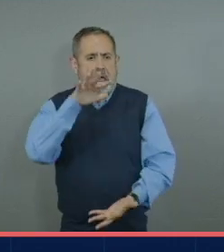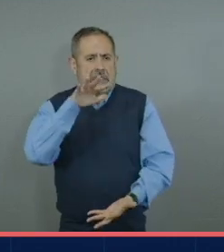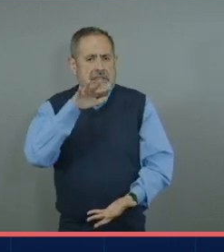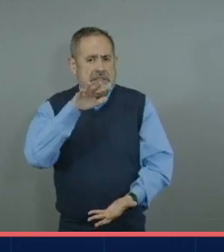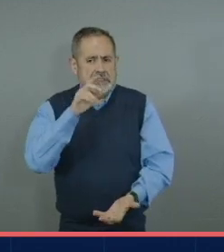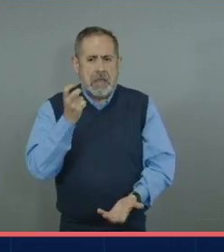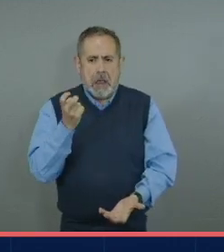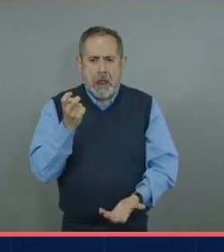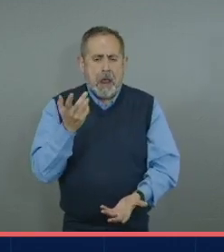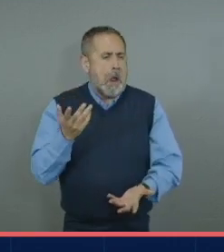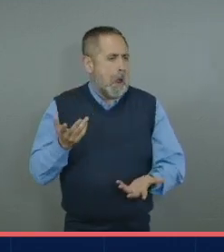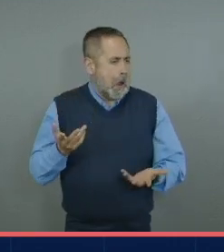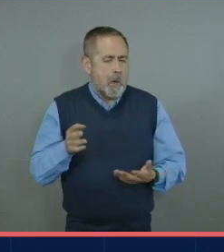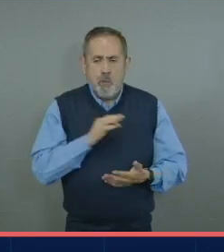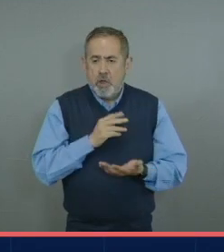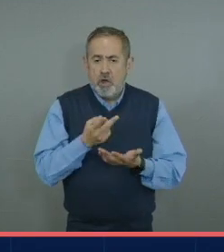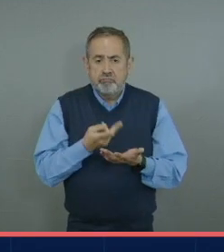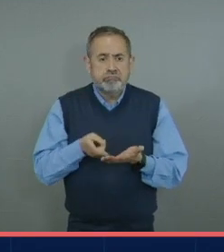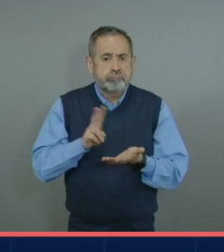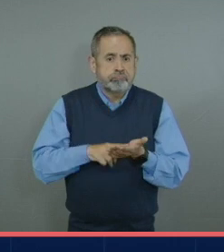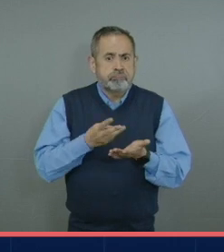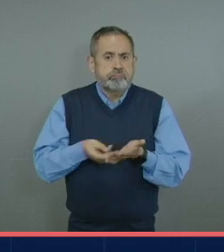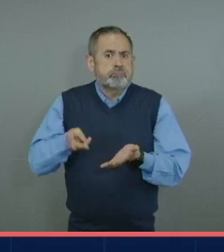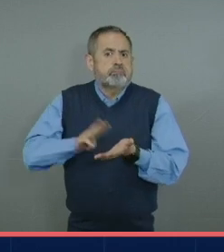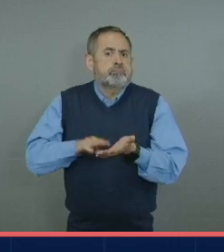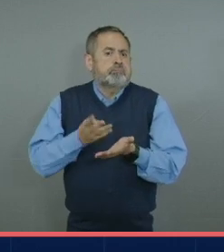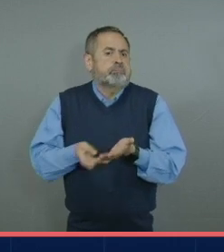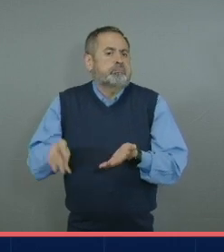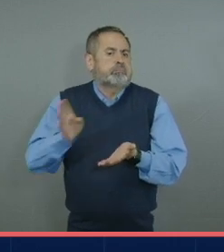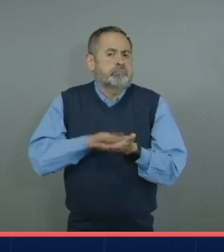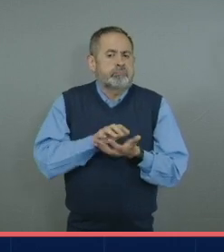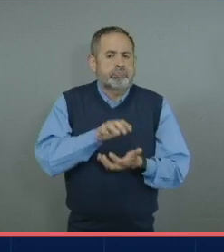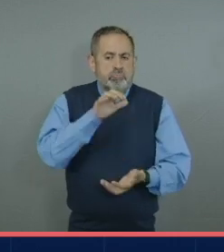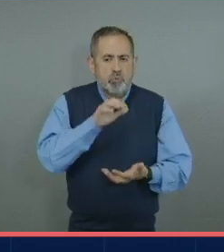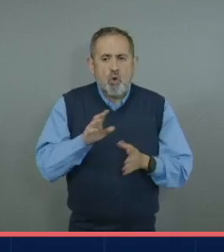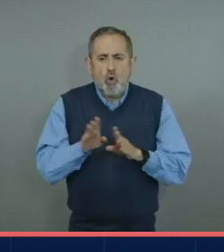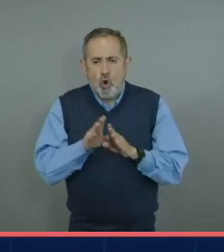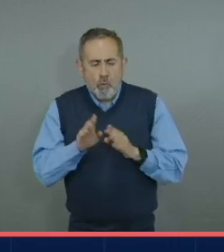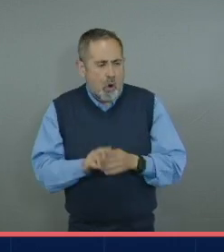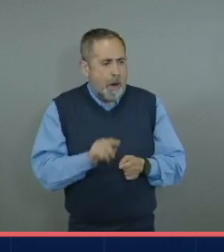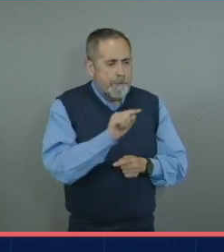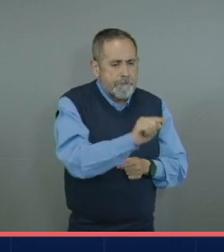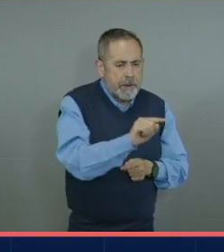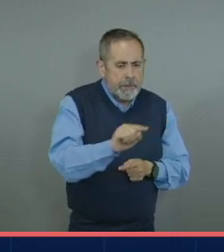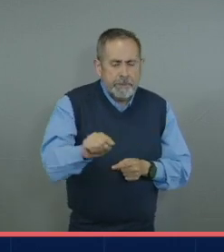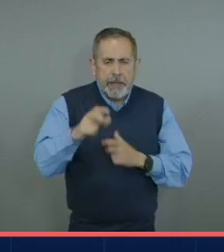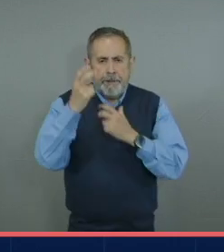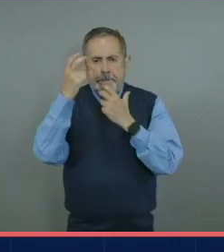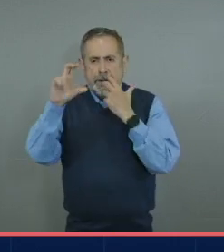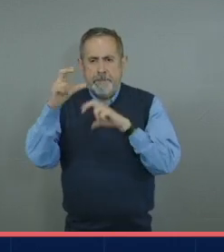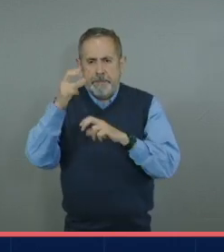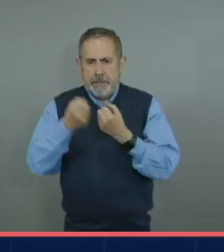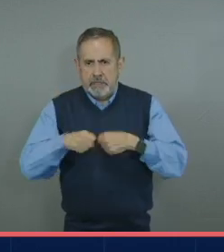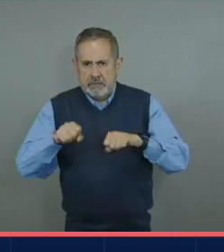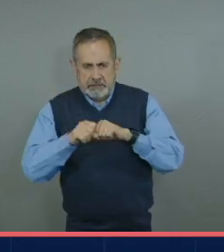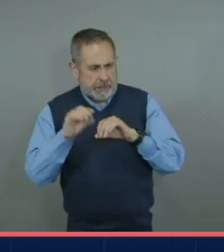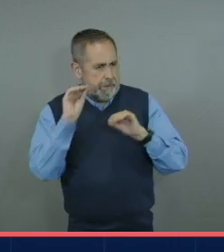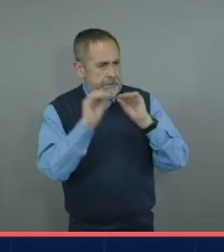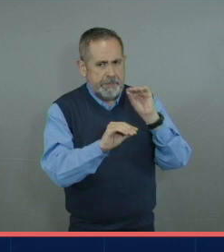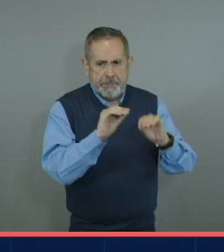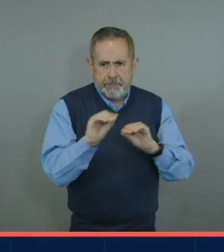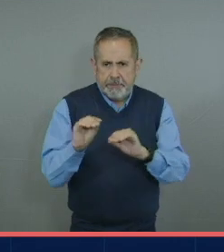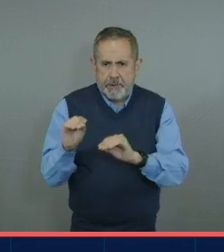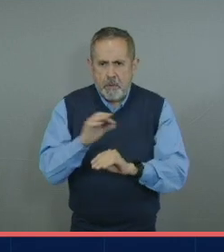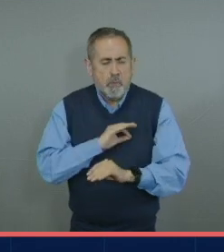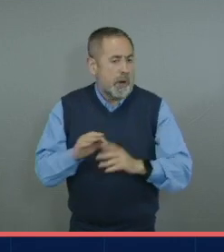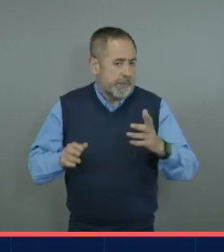se puede multiplicar justamente a través de varias herramientas de inversión. Primer paso, vámonos de lleno porque